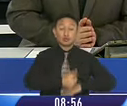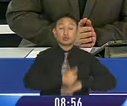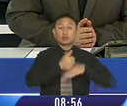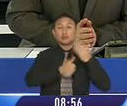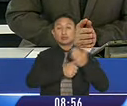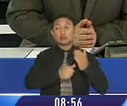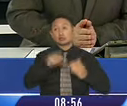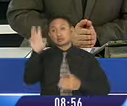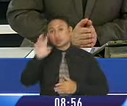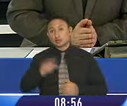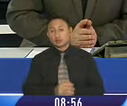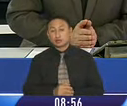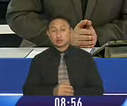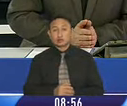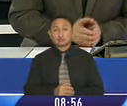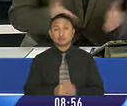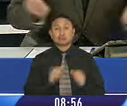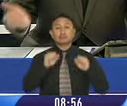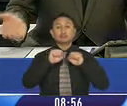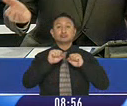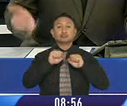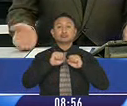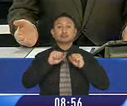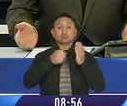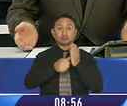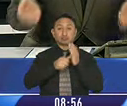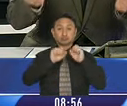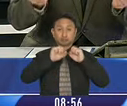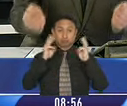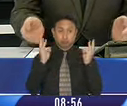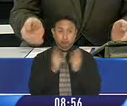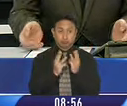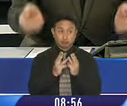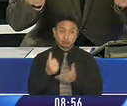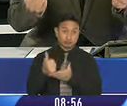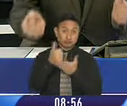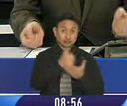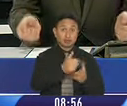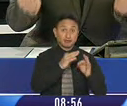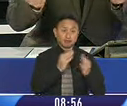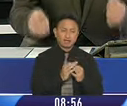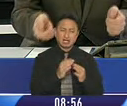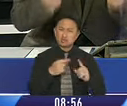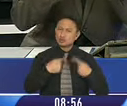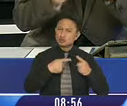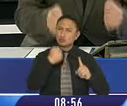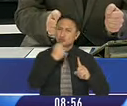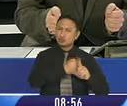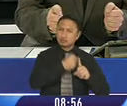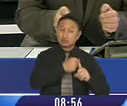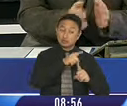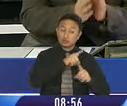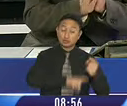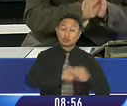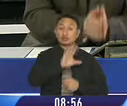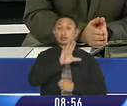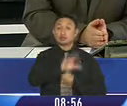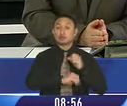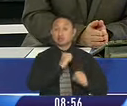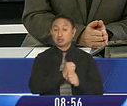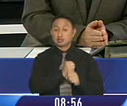Ministerio de Salud Pública, Bienestar Social, démosles mejores días a esta familia que lucha por el bienestar de un niño de 5 años y